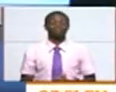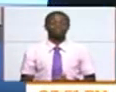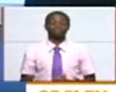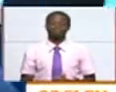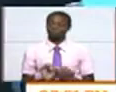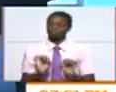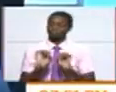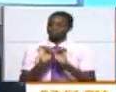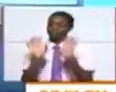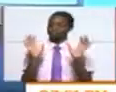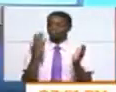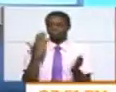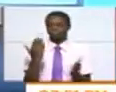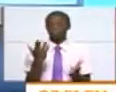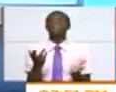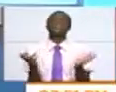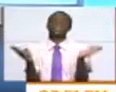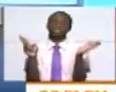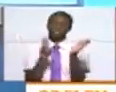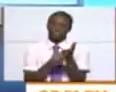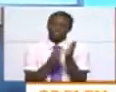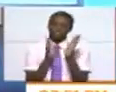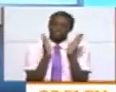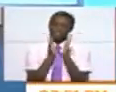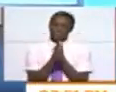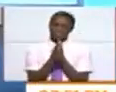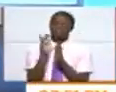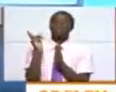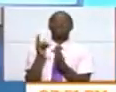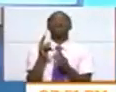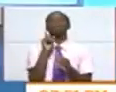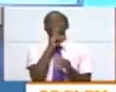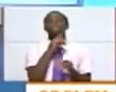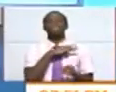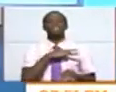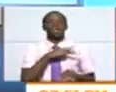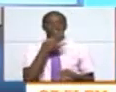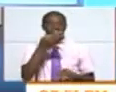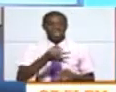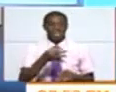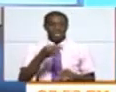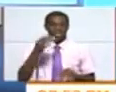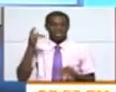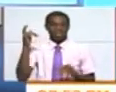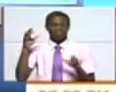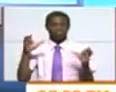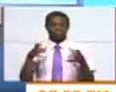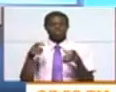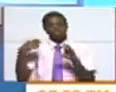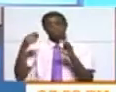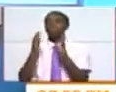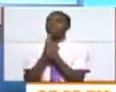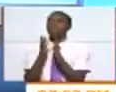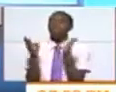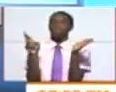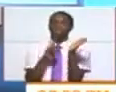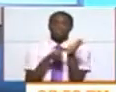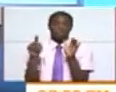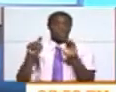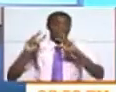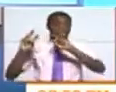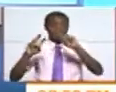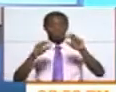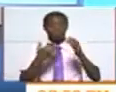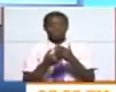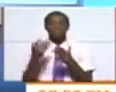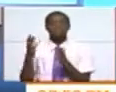Evidentemente. Vamos a colocarlo nuevamente, esto es Emisión Verdad, vamos a colocarlo nuevamente, les agradecemos a los muchachos investigadores por esto.